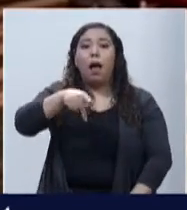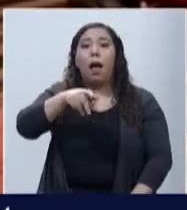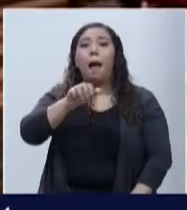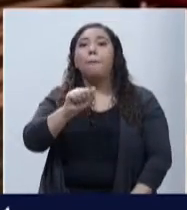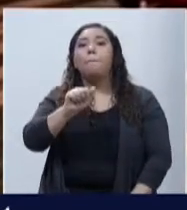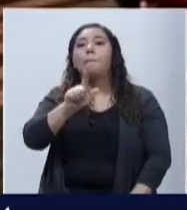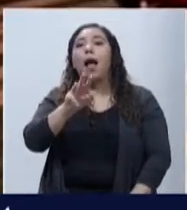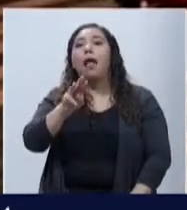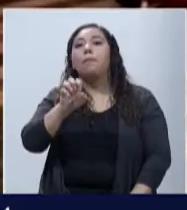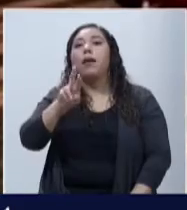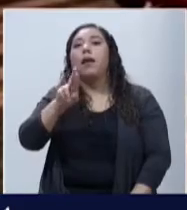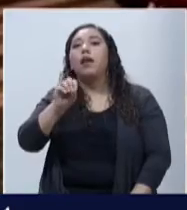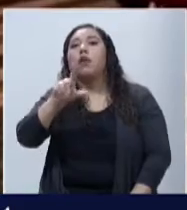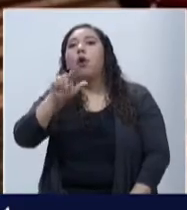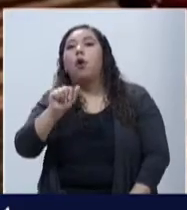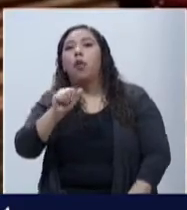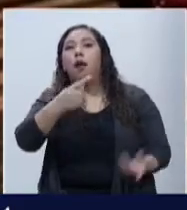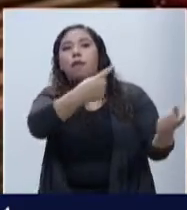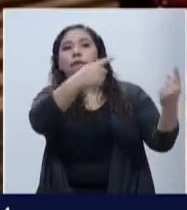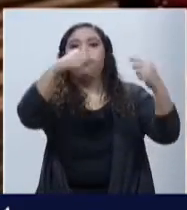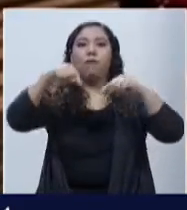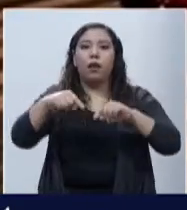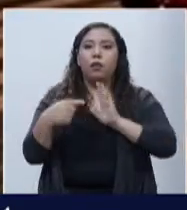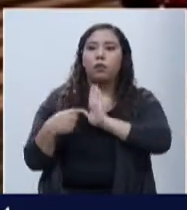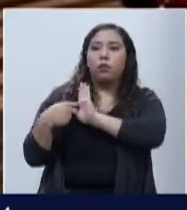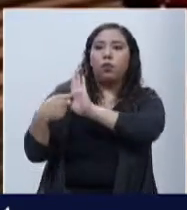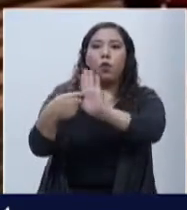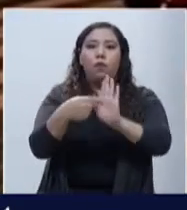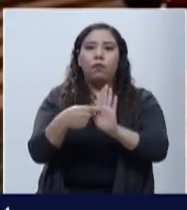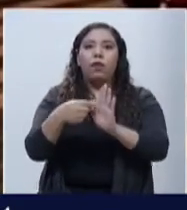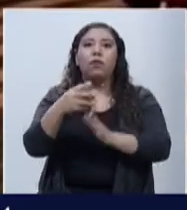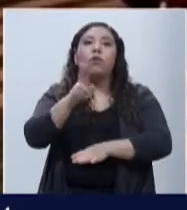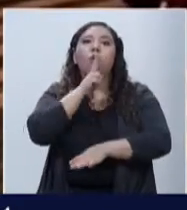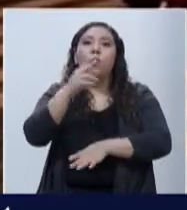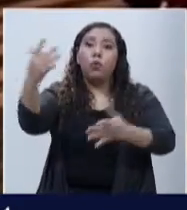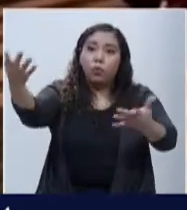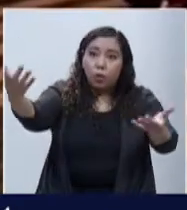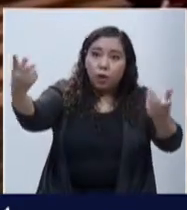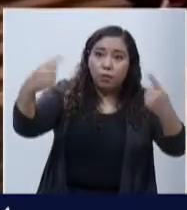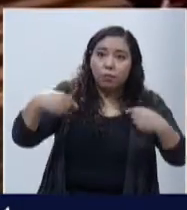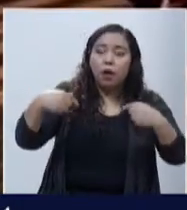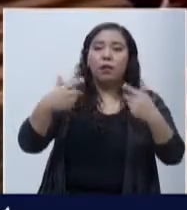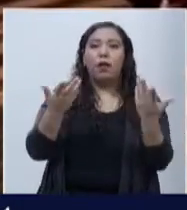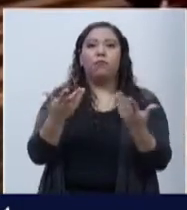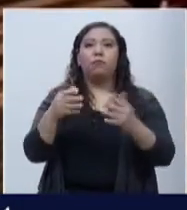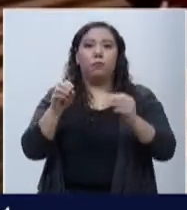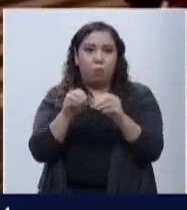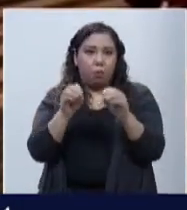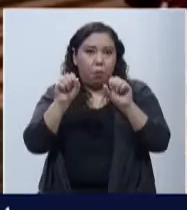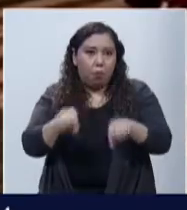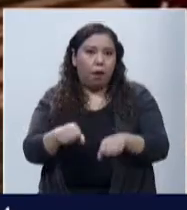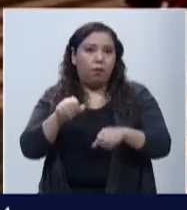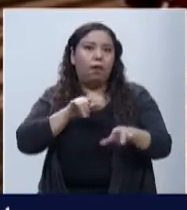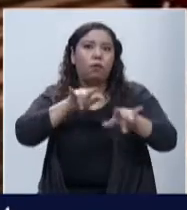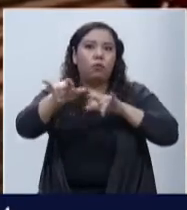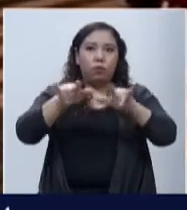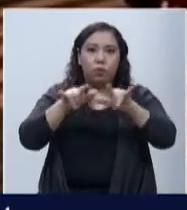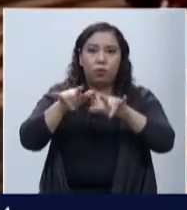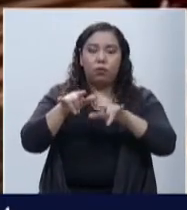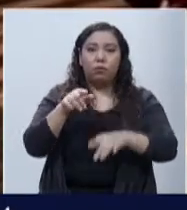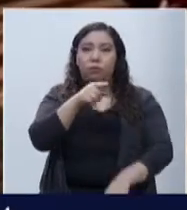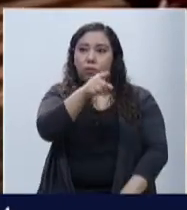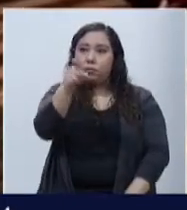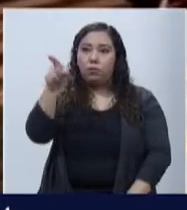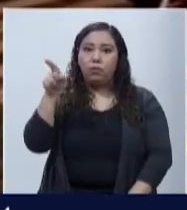venir a ofrecer sus servicios ofrecer el destino ofrecer a honduras y posicionarnos en la mente de